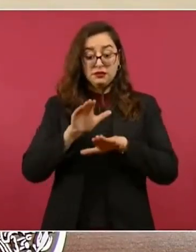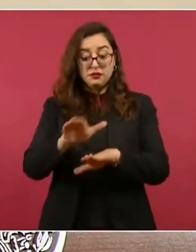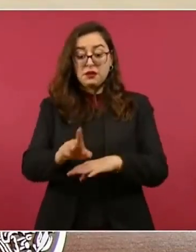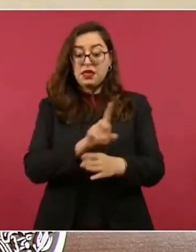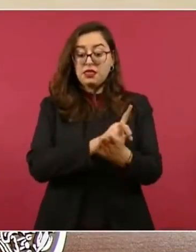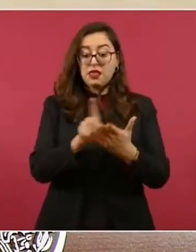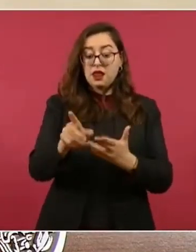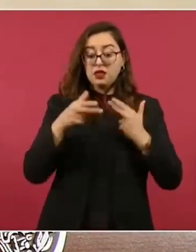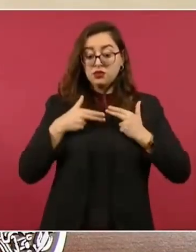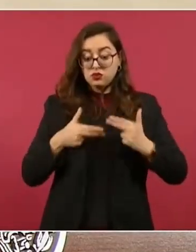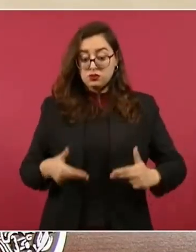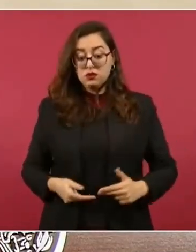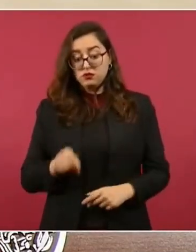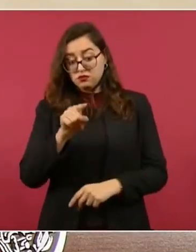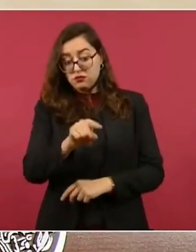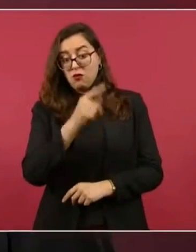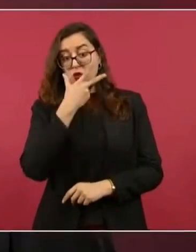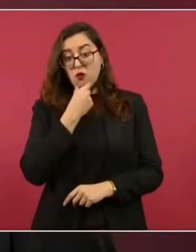Entonces,